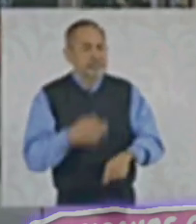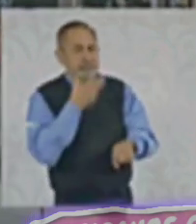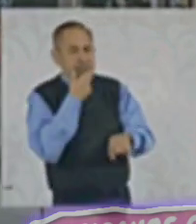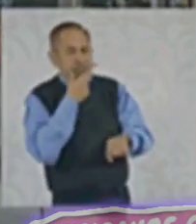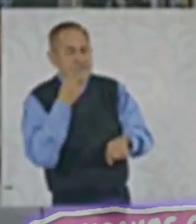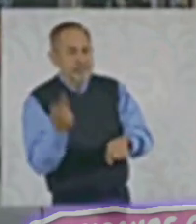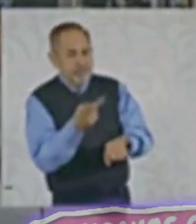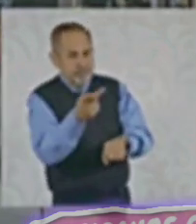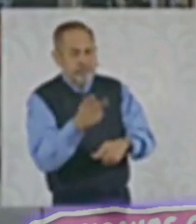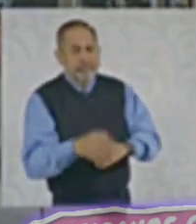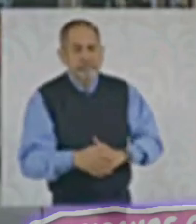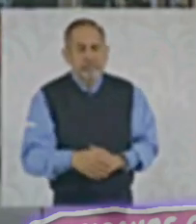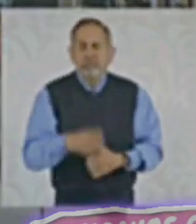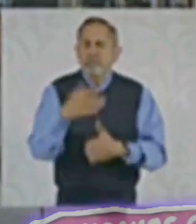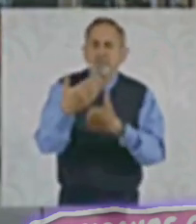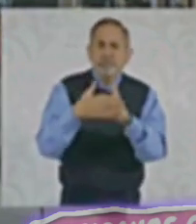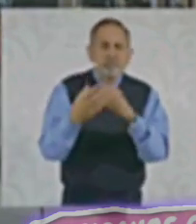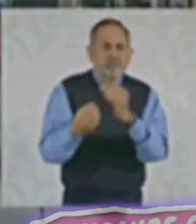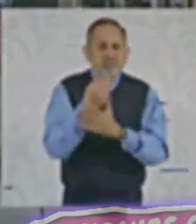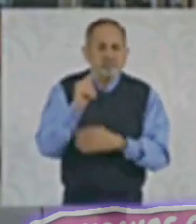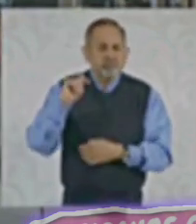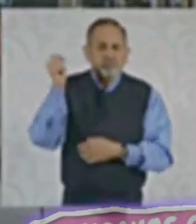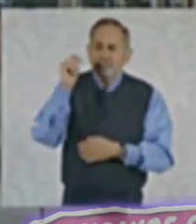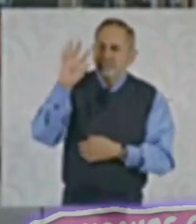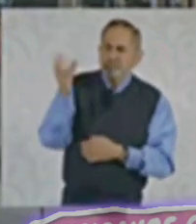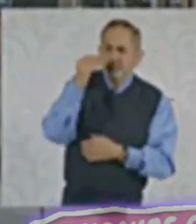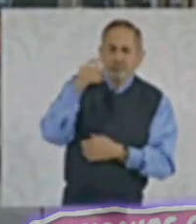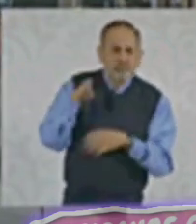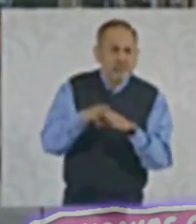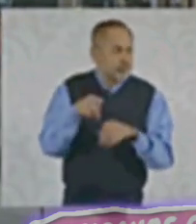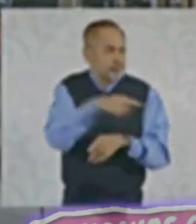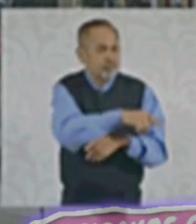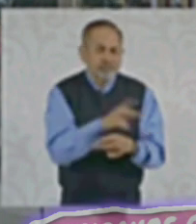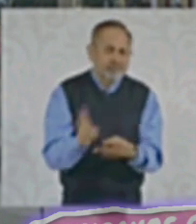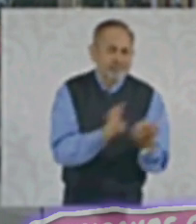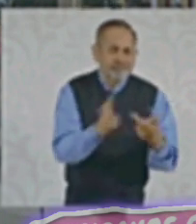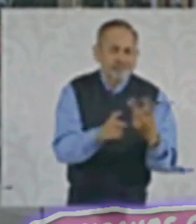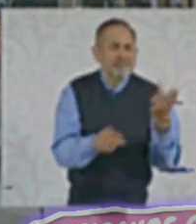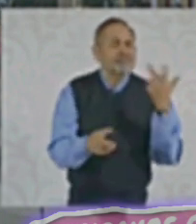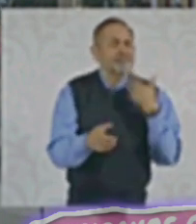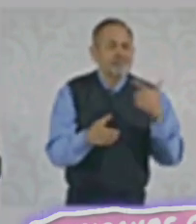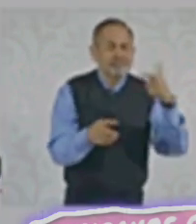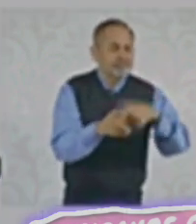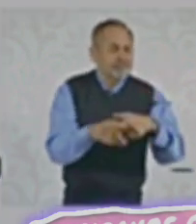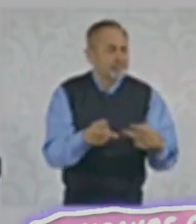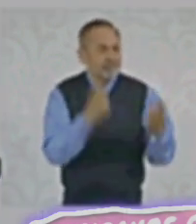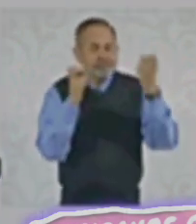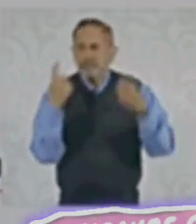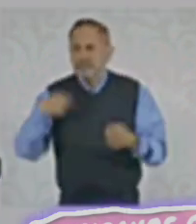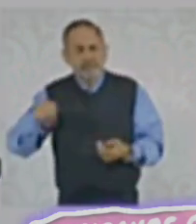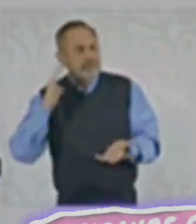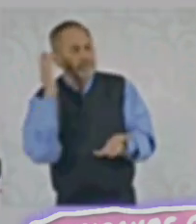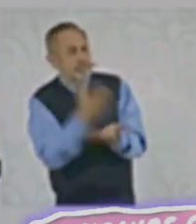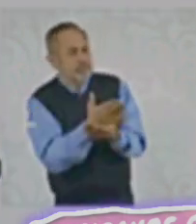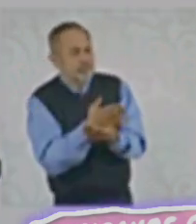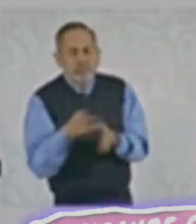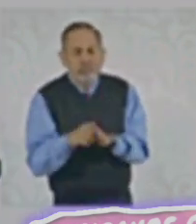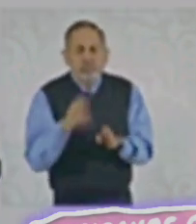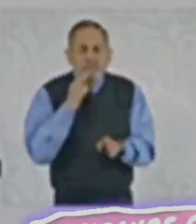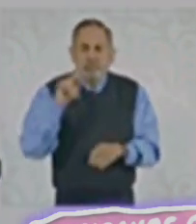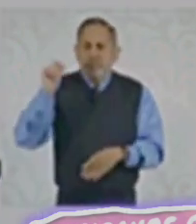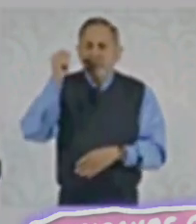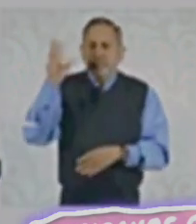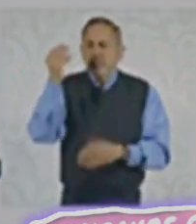van a utilizar las nuevas tecnologías para el combate al huachicol, presidenta? Es otro de los temas que también tenemos planteado.